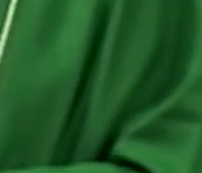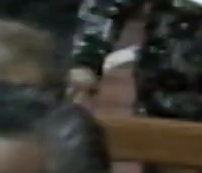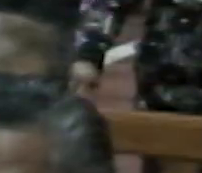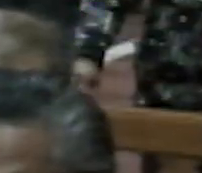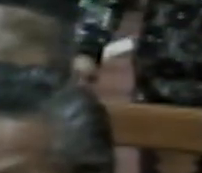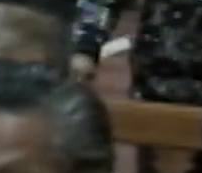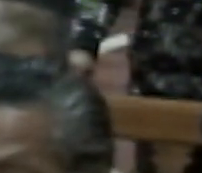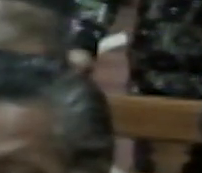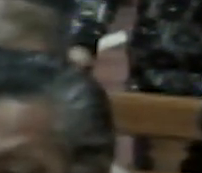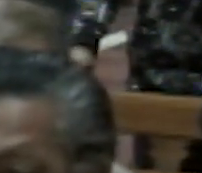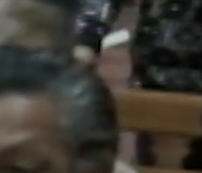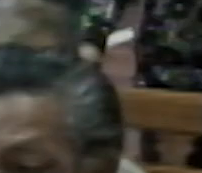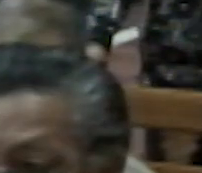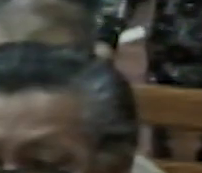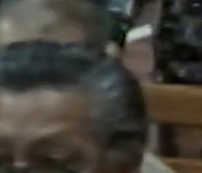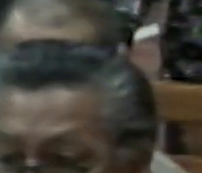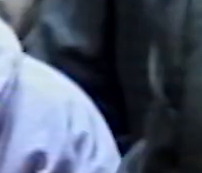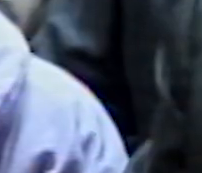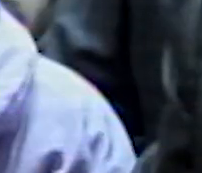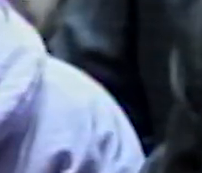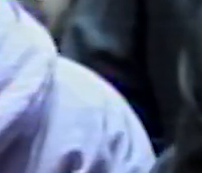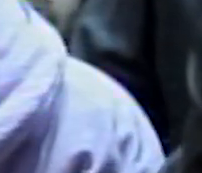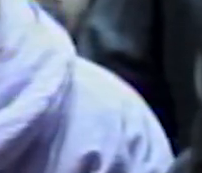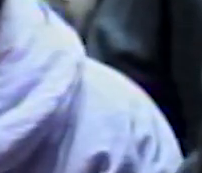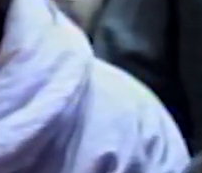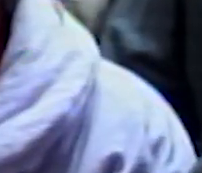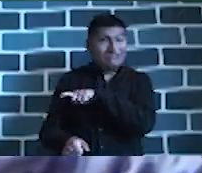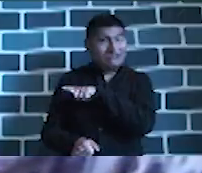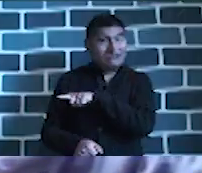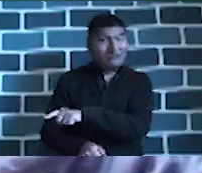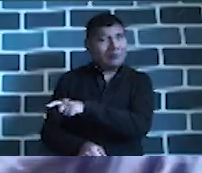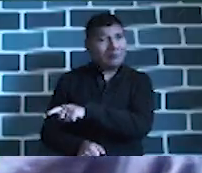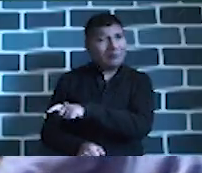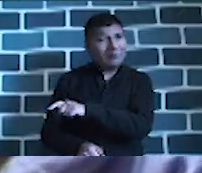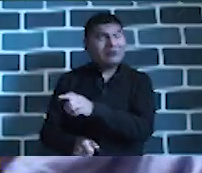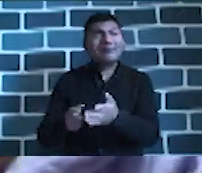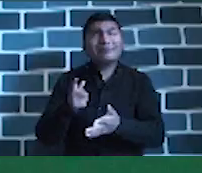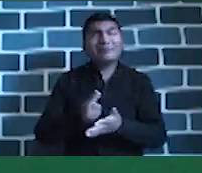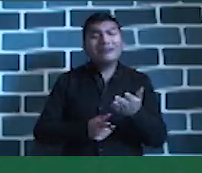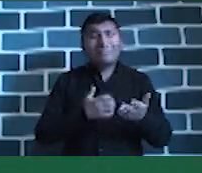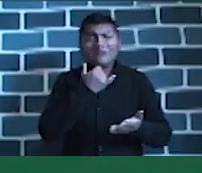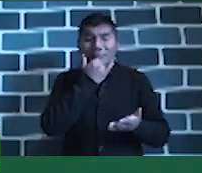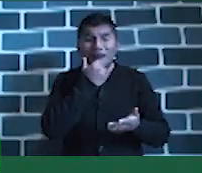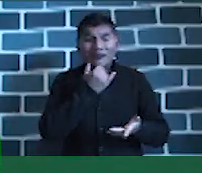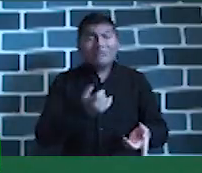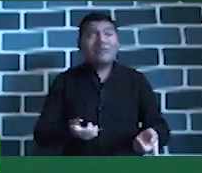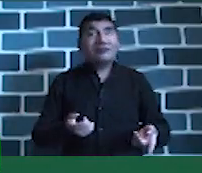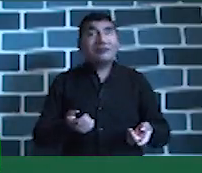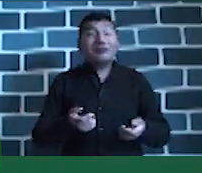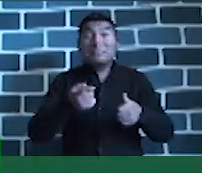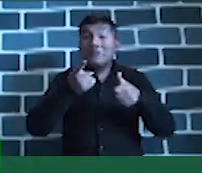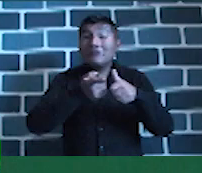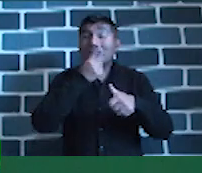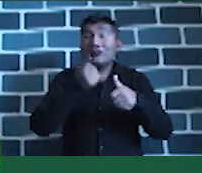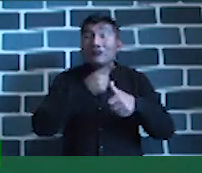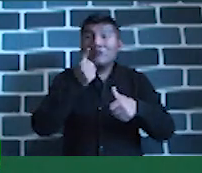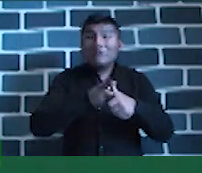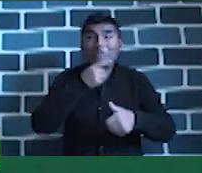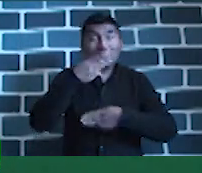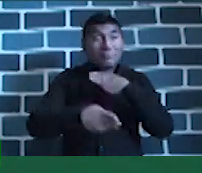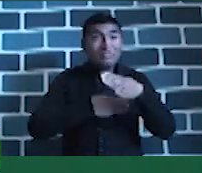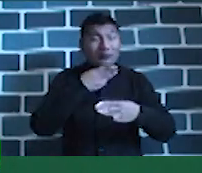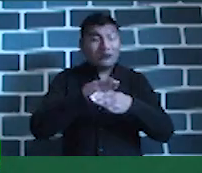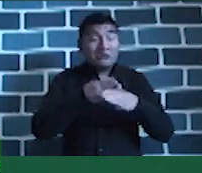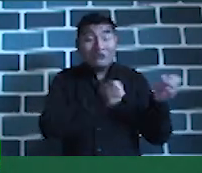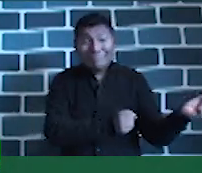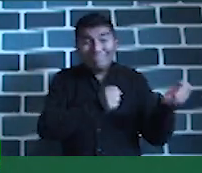José Fuentes este domingo 30 de junio. ¿Qué pasa si ponemos lo primero de este mundo, el